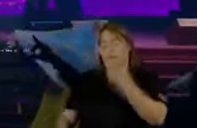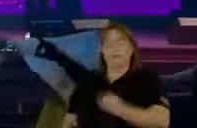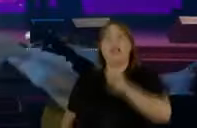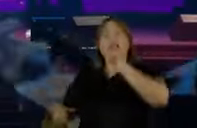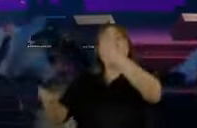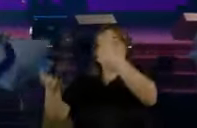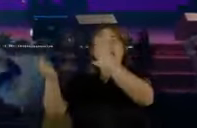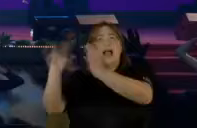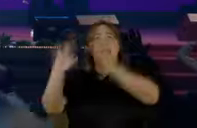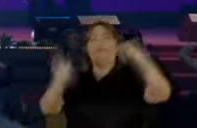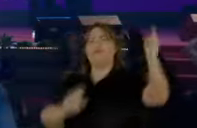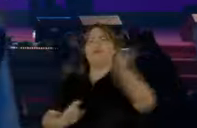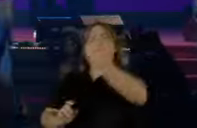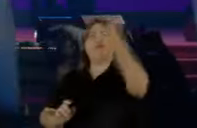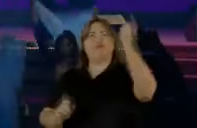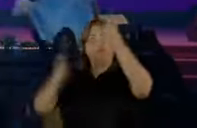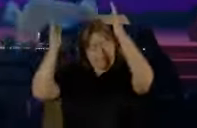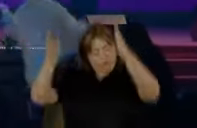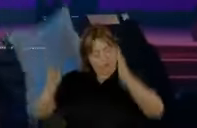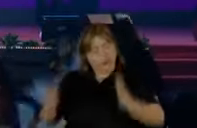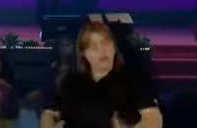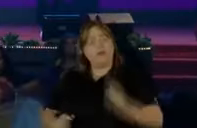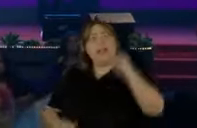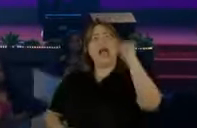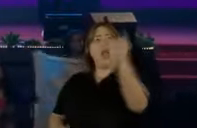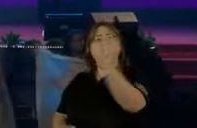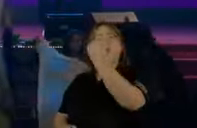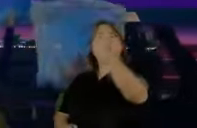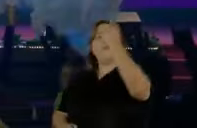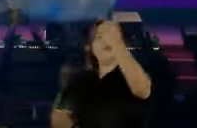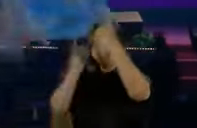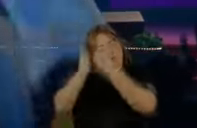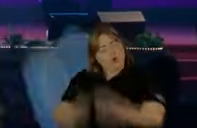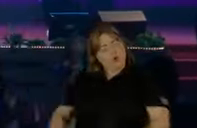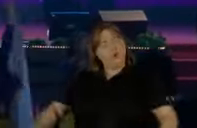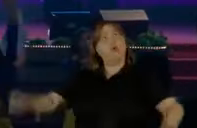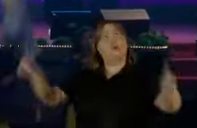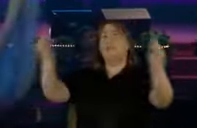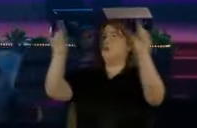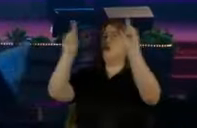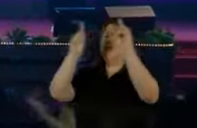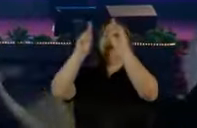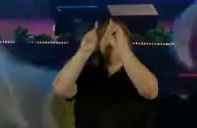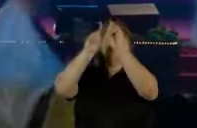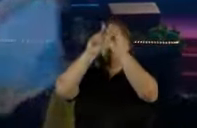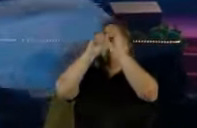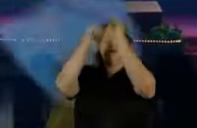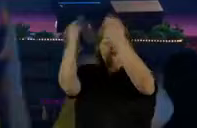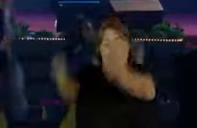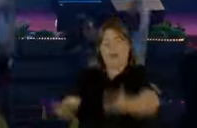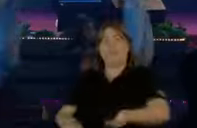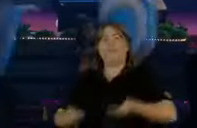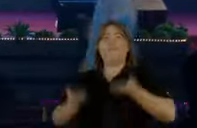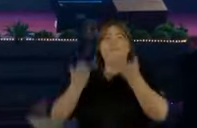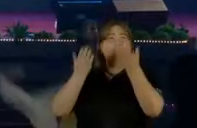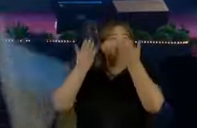serás. Al incomparable, al digno de